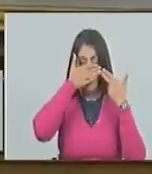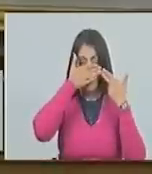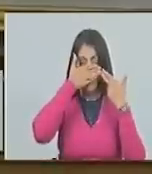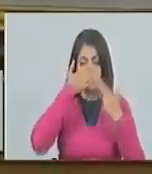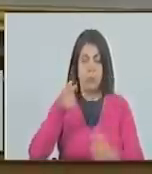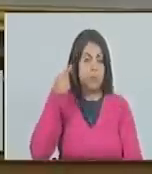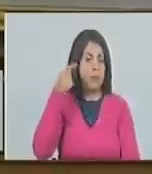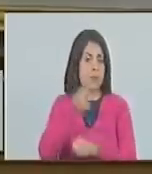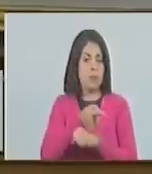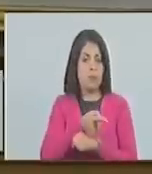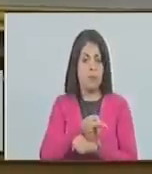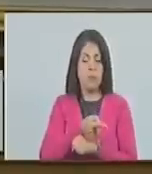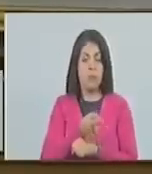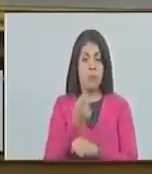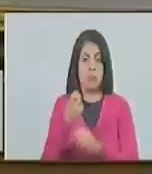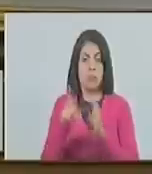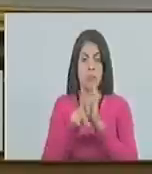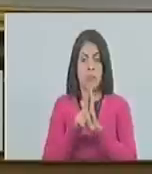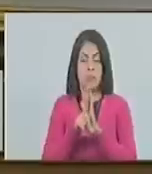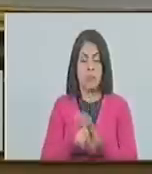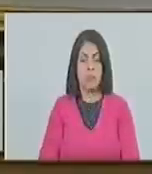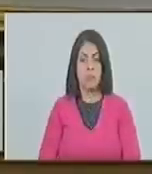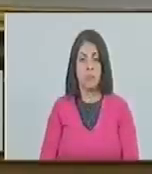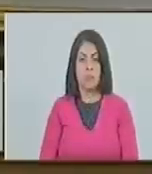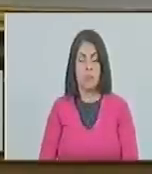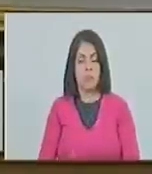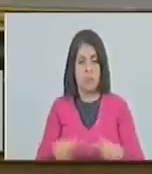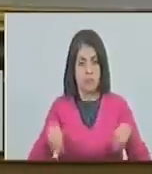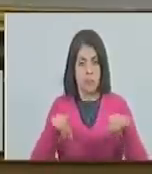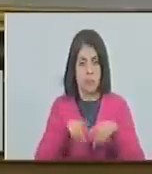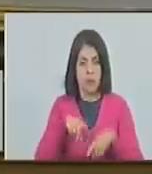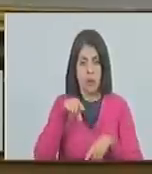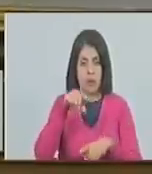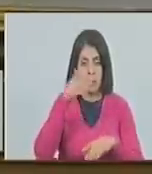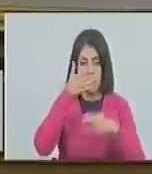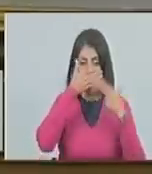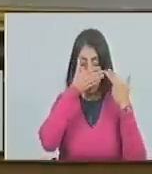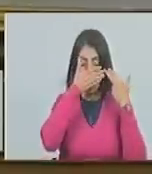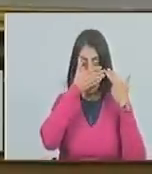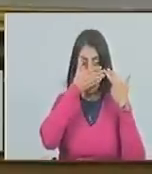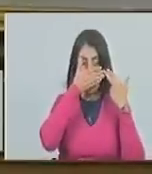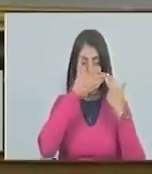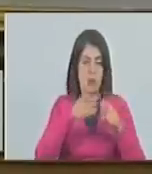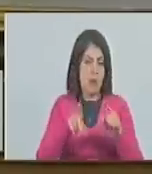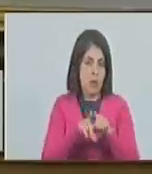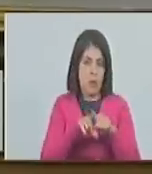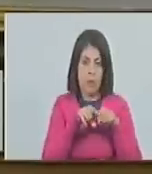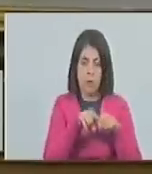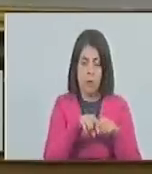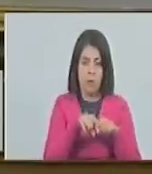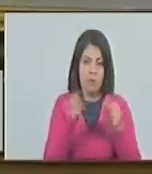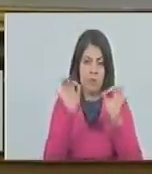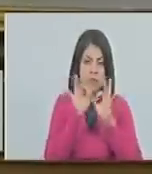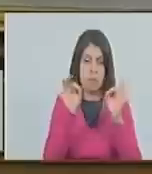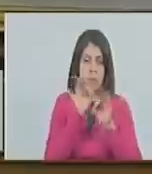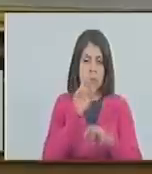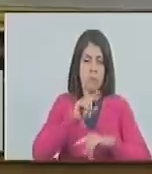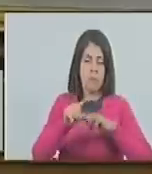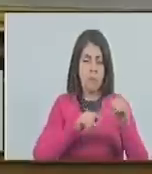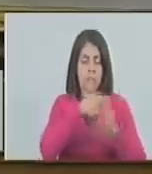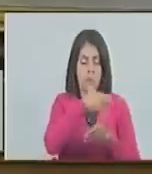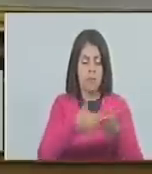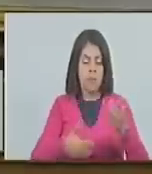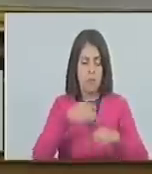detención arbitraria e ilegal, pero lo que ocurrió en Cabo Verde fue un secuestro, un vulgar secuestro, sin siquiera una orden